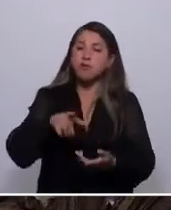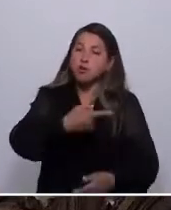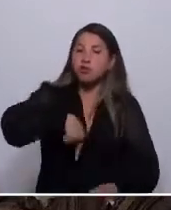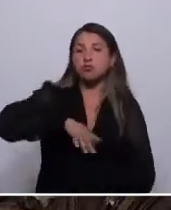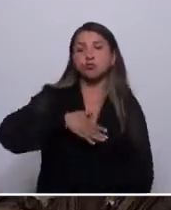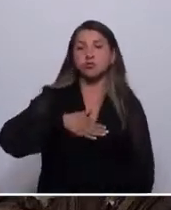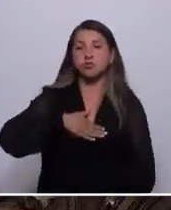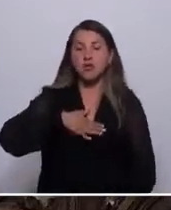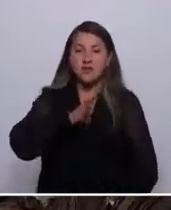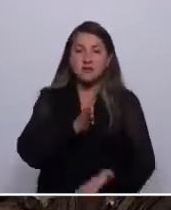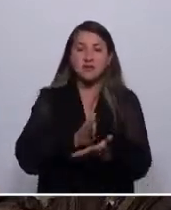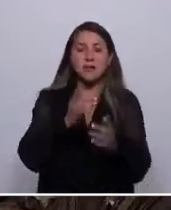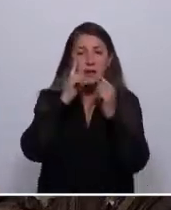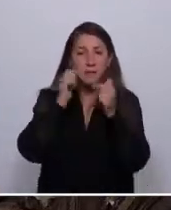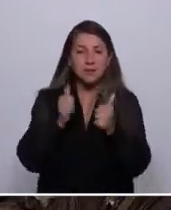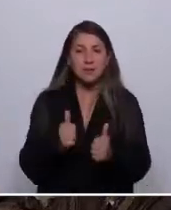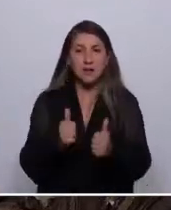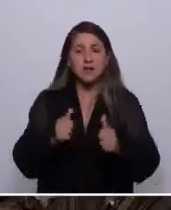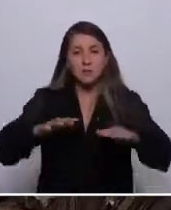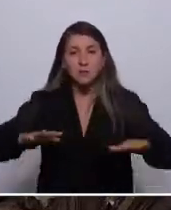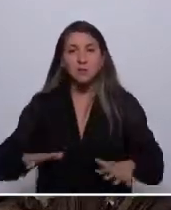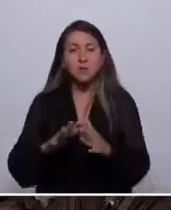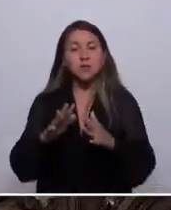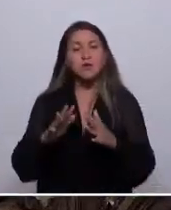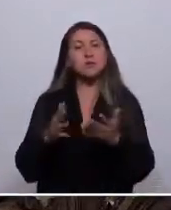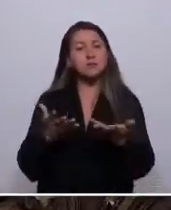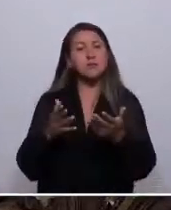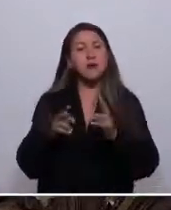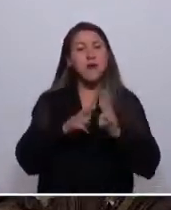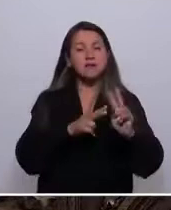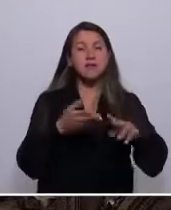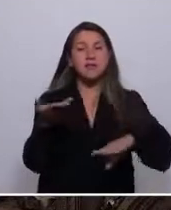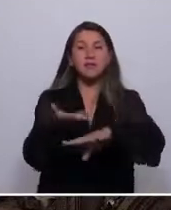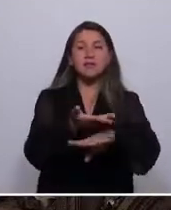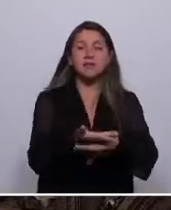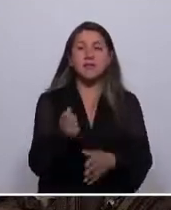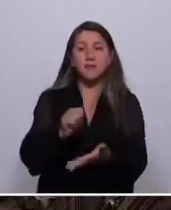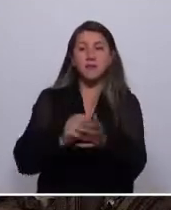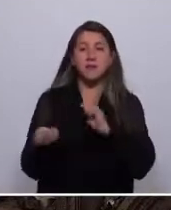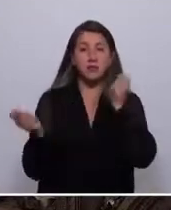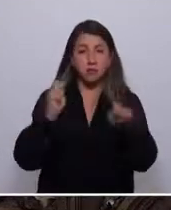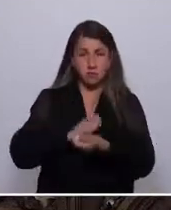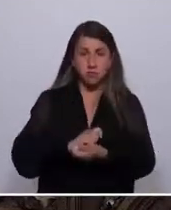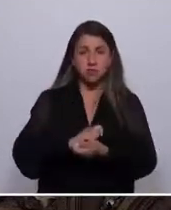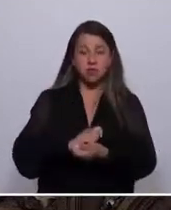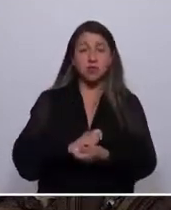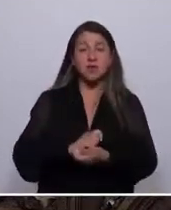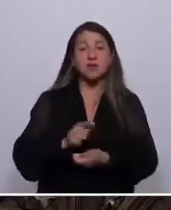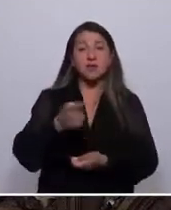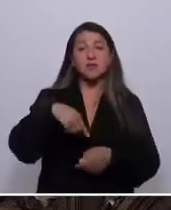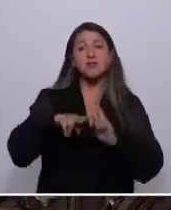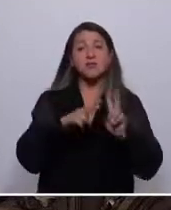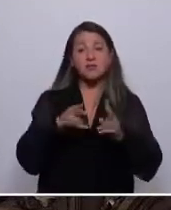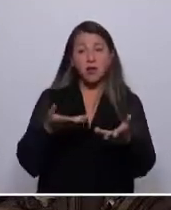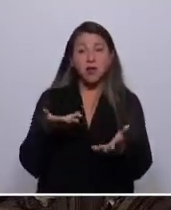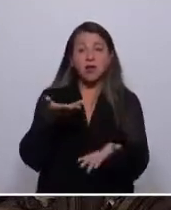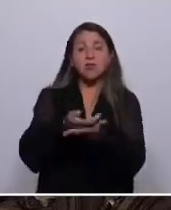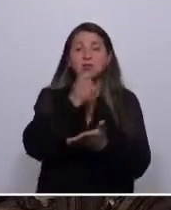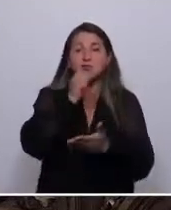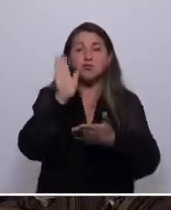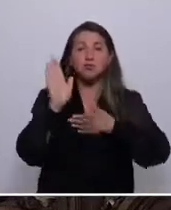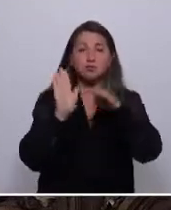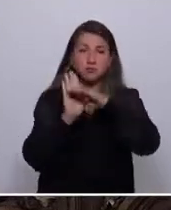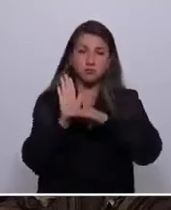exige un poder con capacidad de actuar eficazmente para realizar las demandas de transformación, que serán ahora las promesas de la